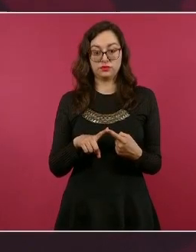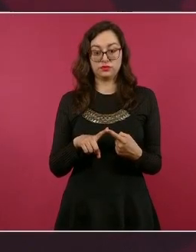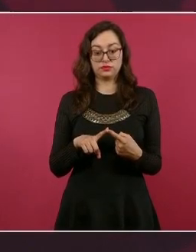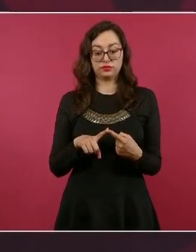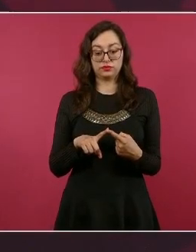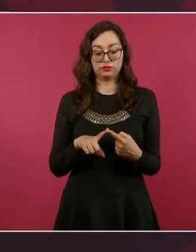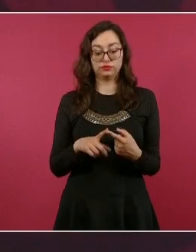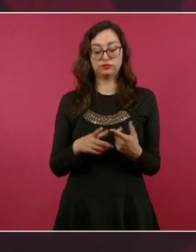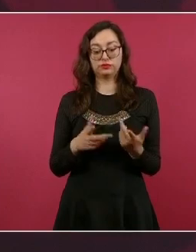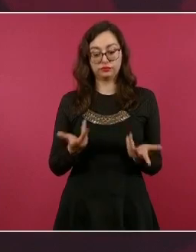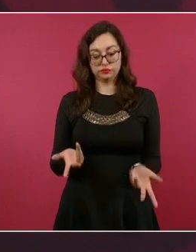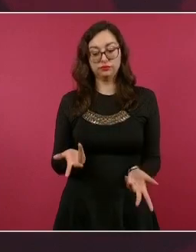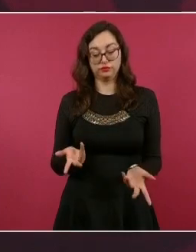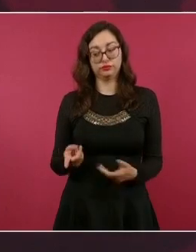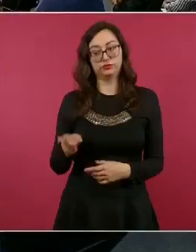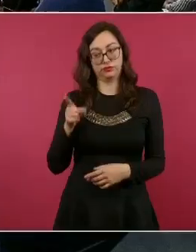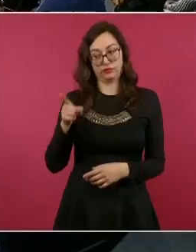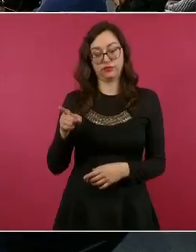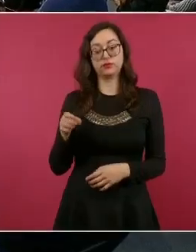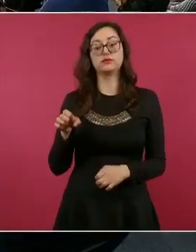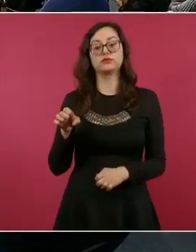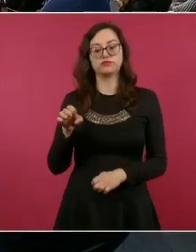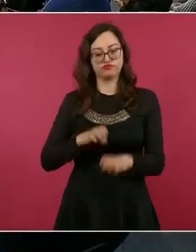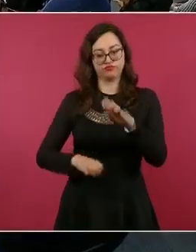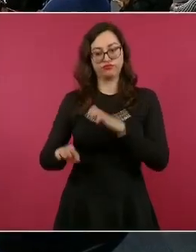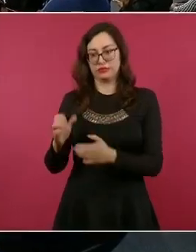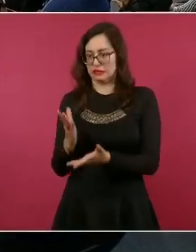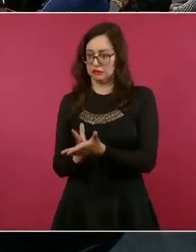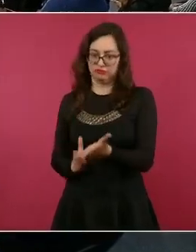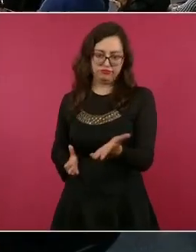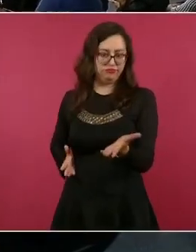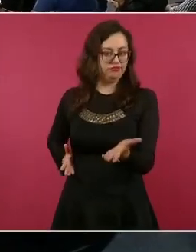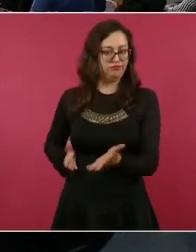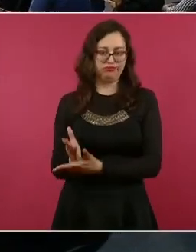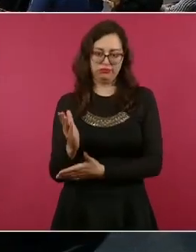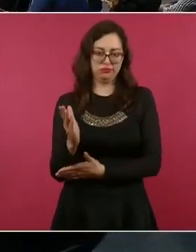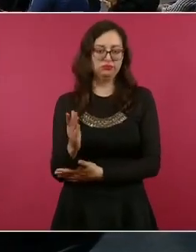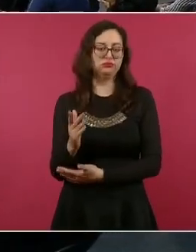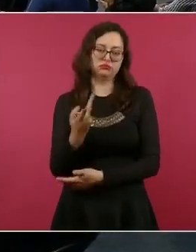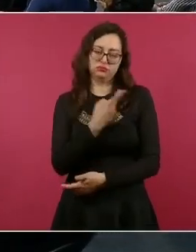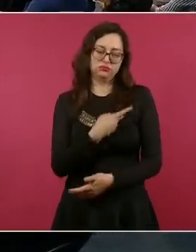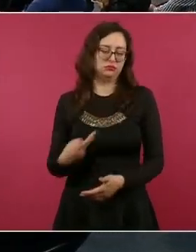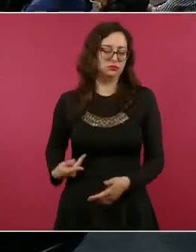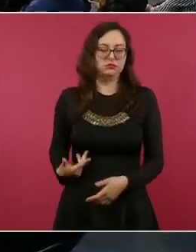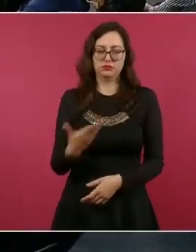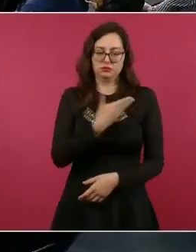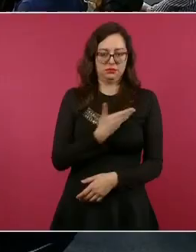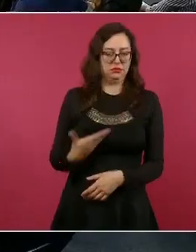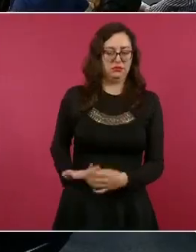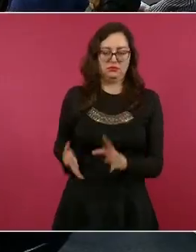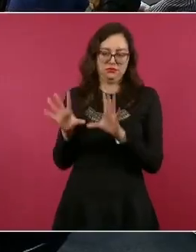por la fuerza al vicepresidente, todo lo que hemos visto.